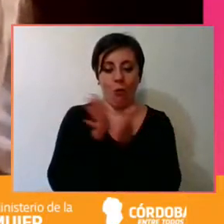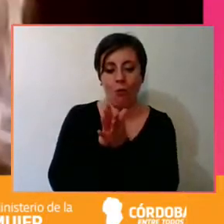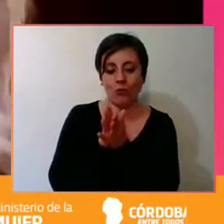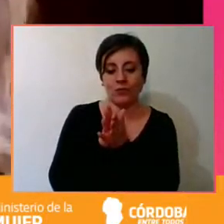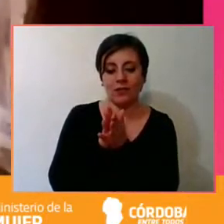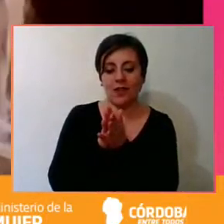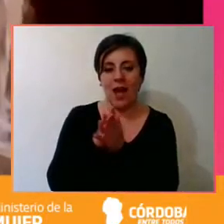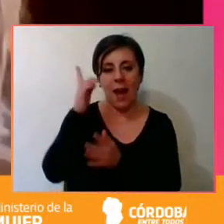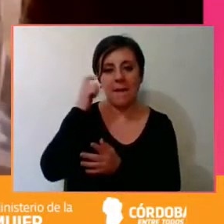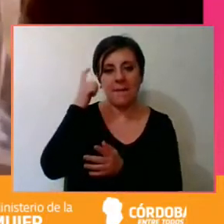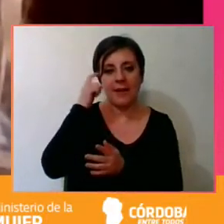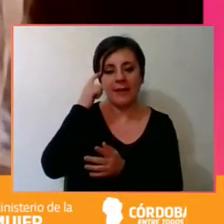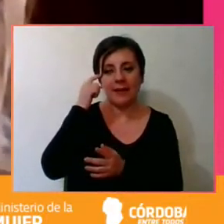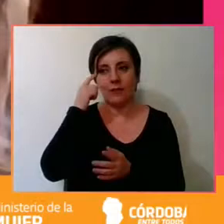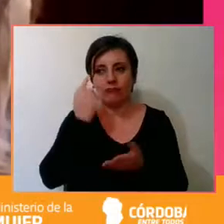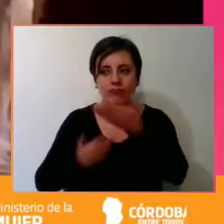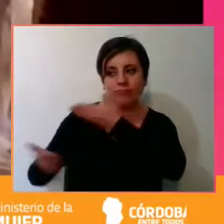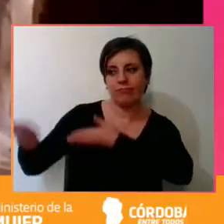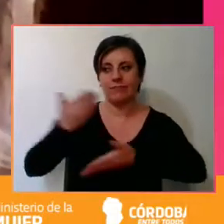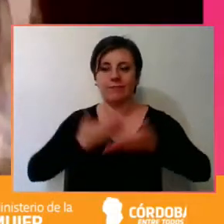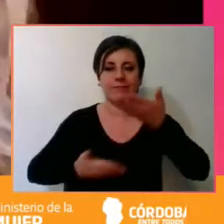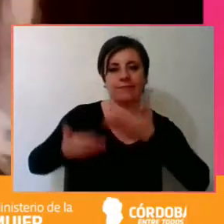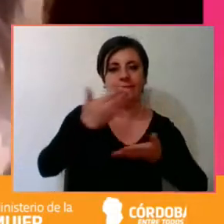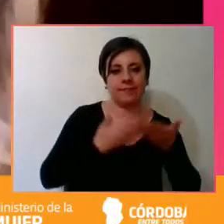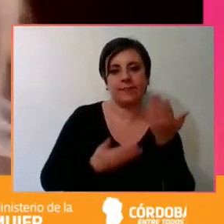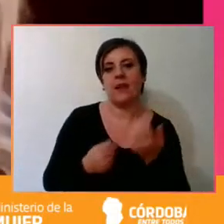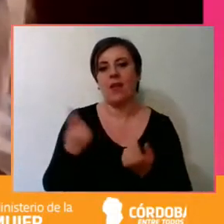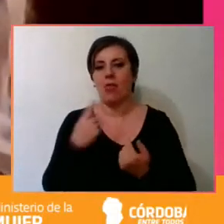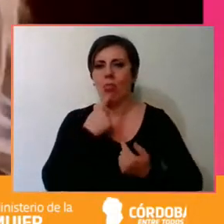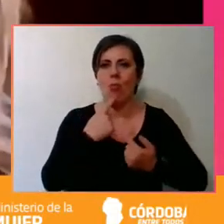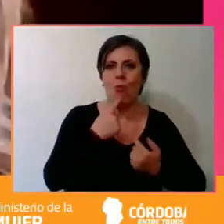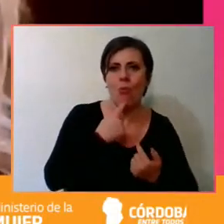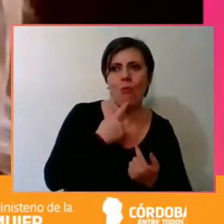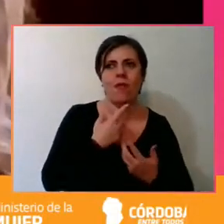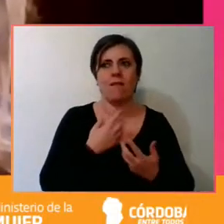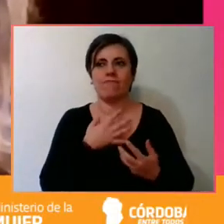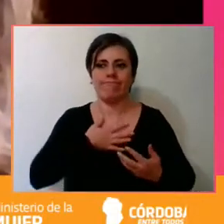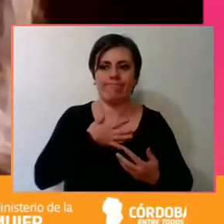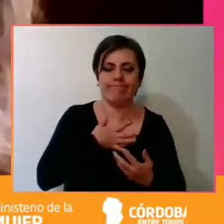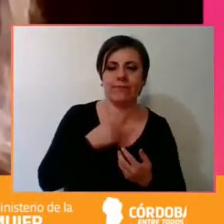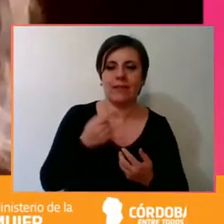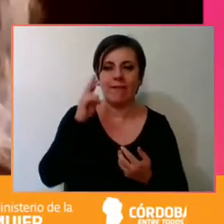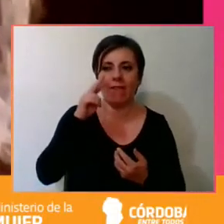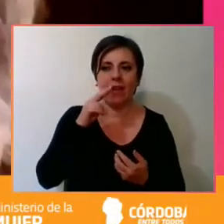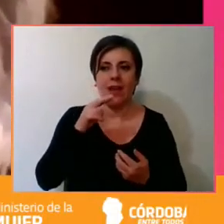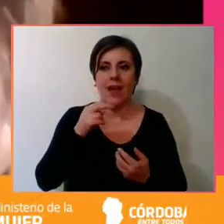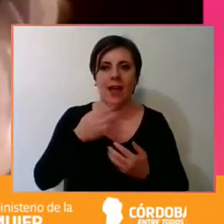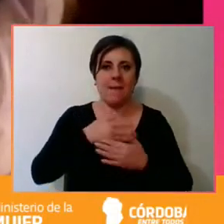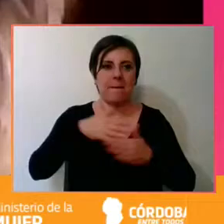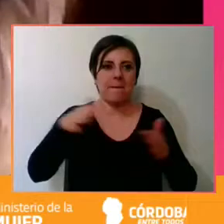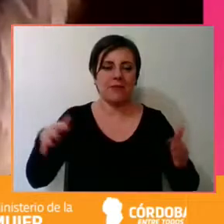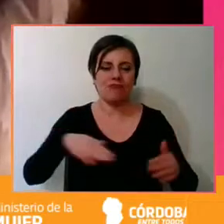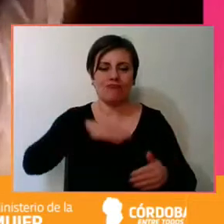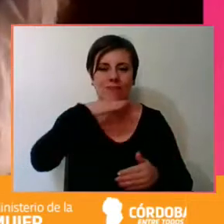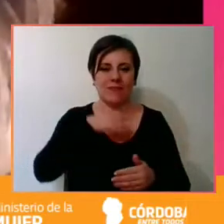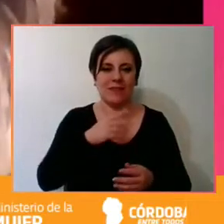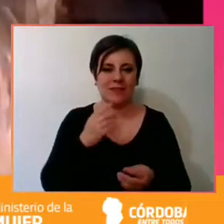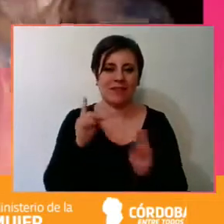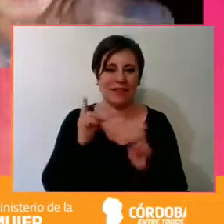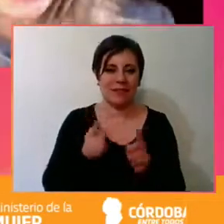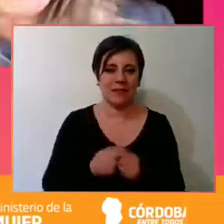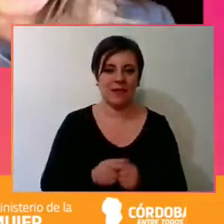estamos aprendiendo las unas de las otras, cuando hay inquietudes, y bueno, ver ese espacio lleno, además de que impresionaba cuando